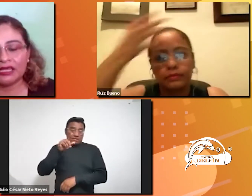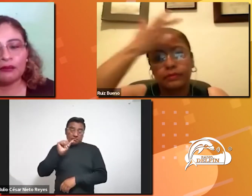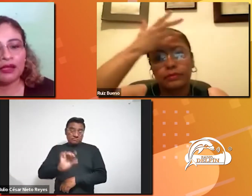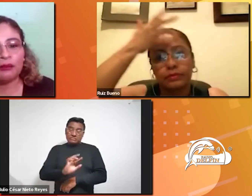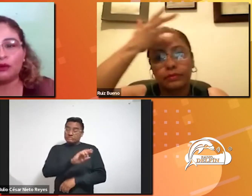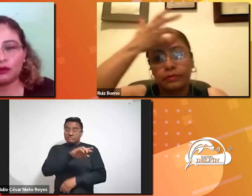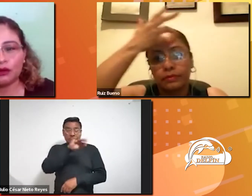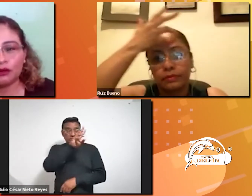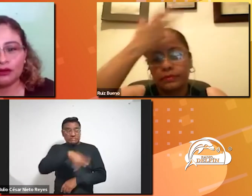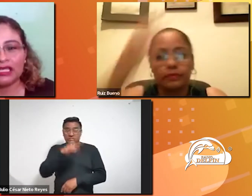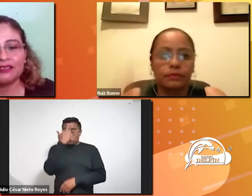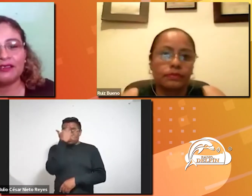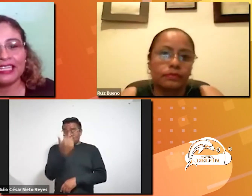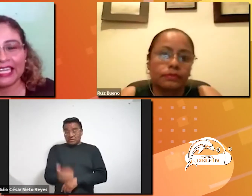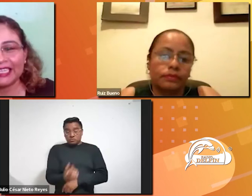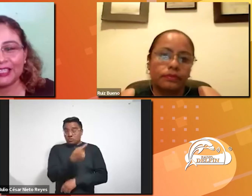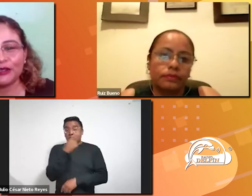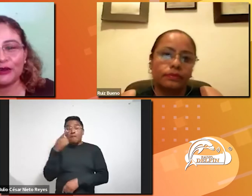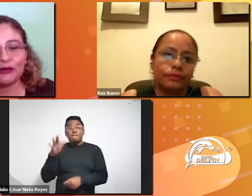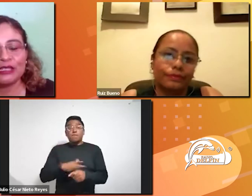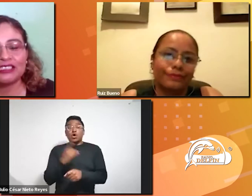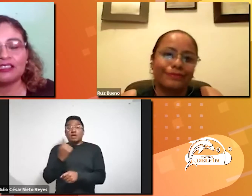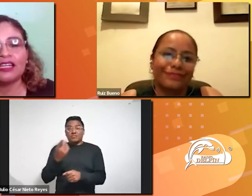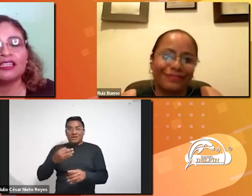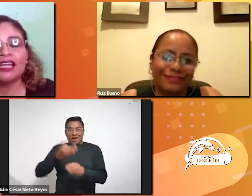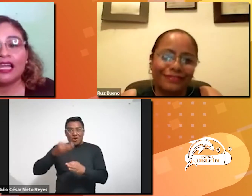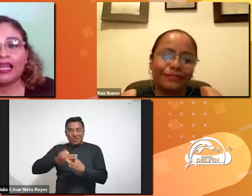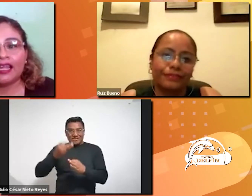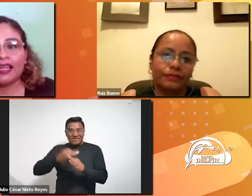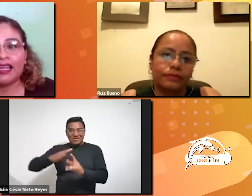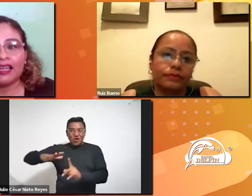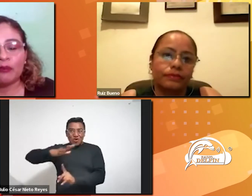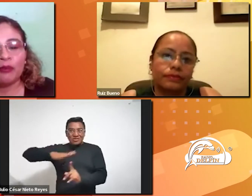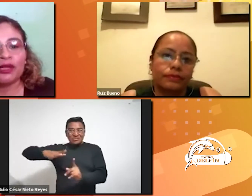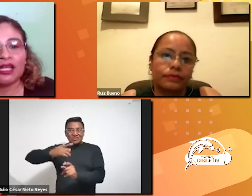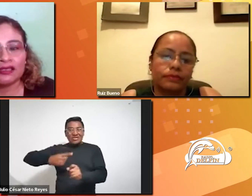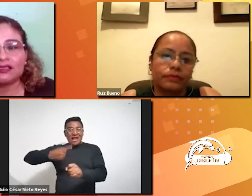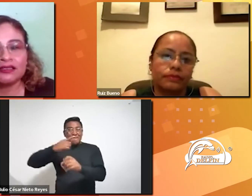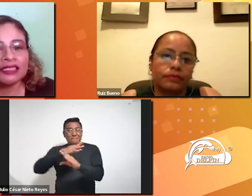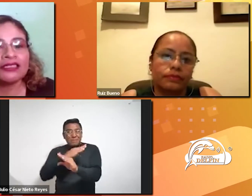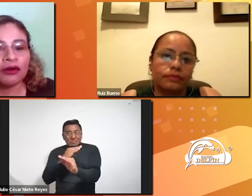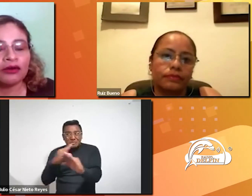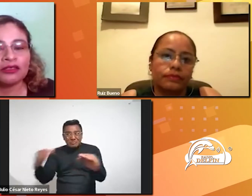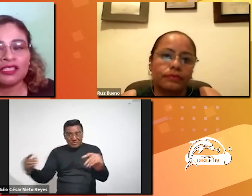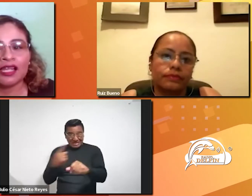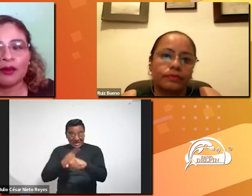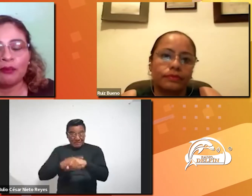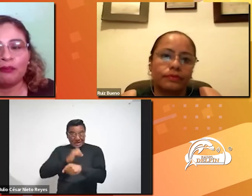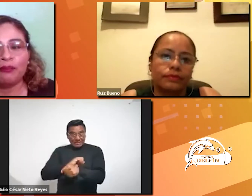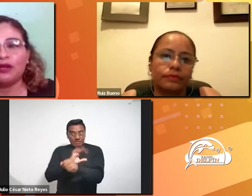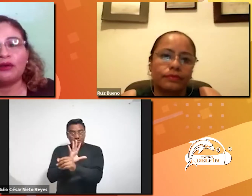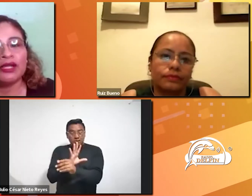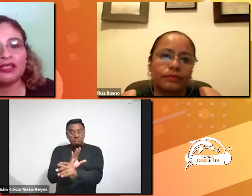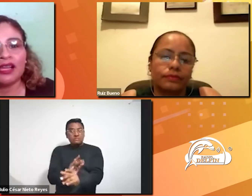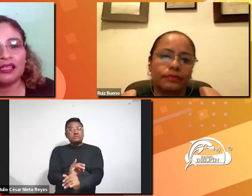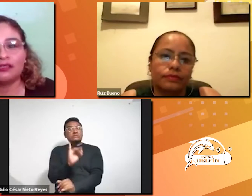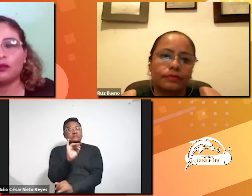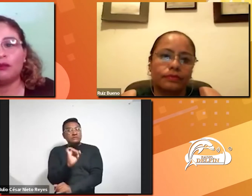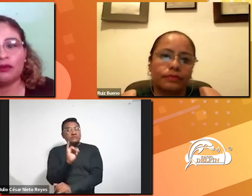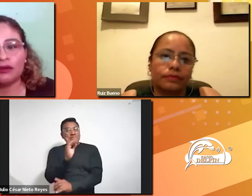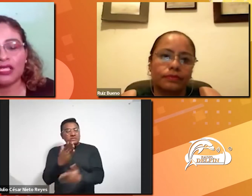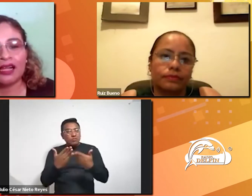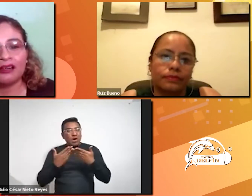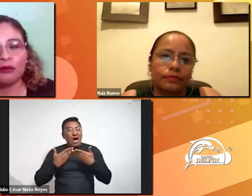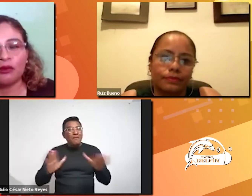En pandemia brotó, ahora sí fue el caldito, como menciona, porque sí se conocía, pero ahorita